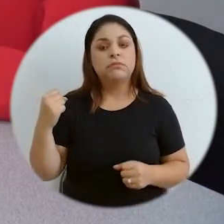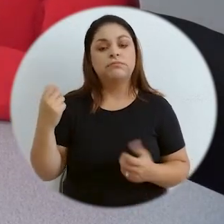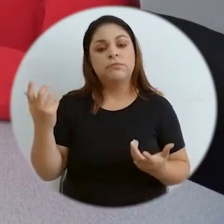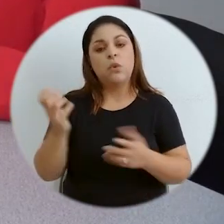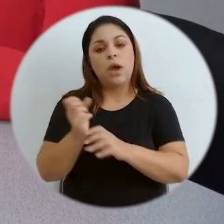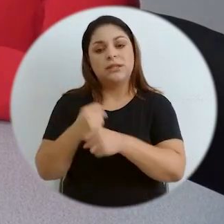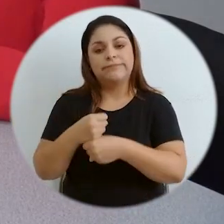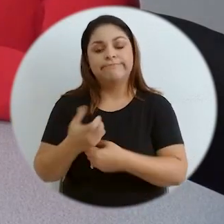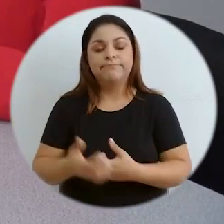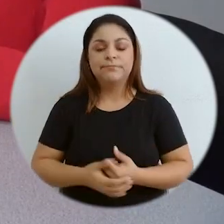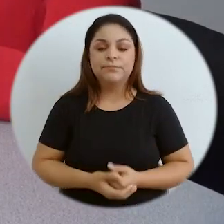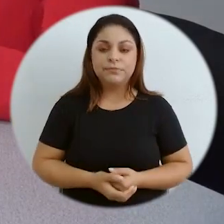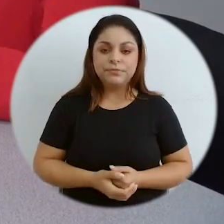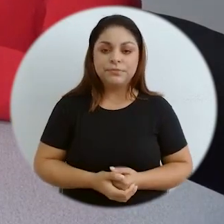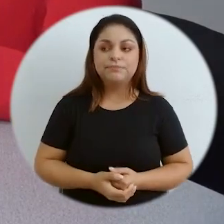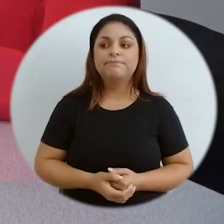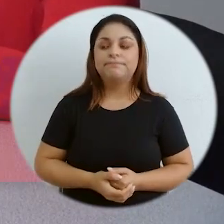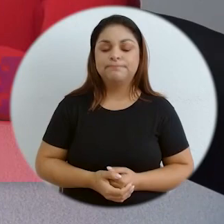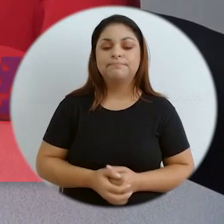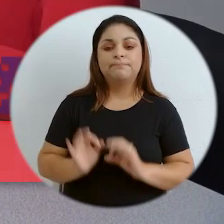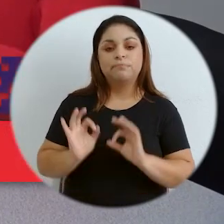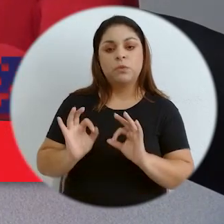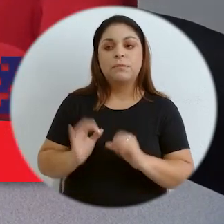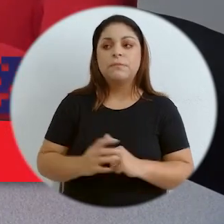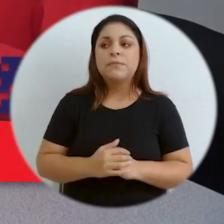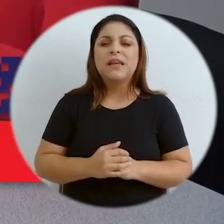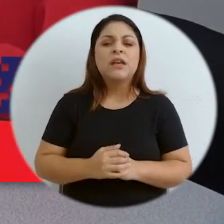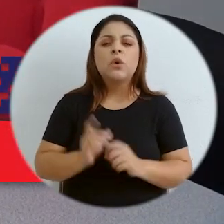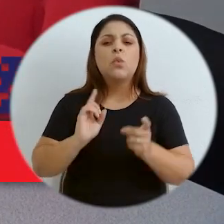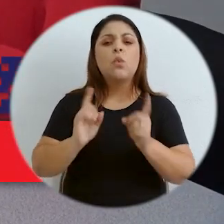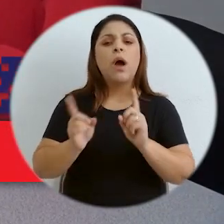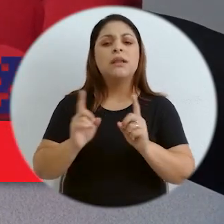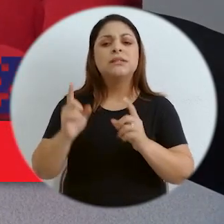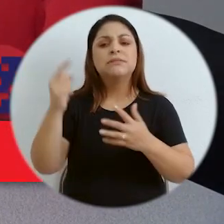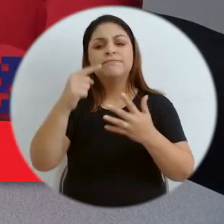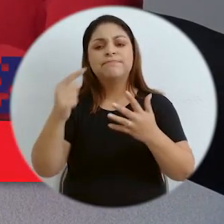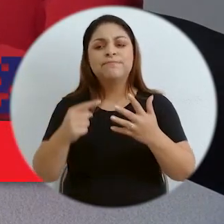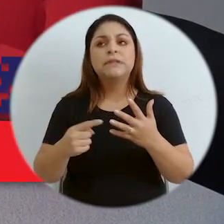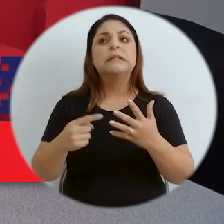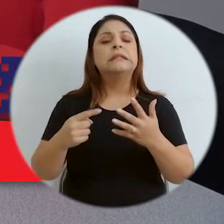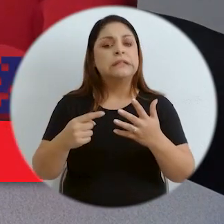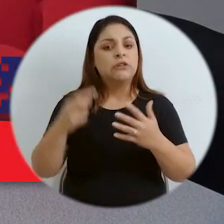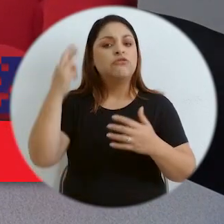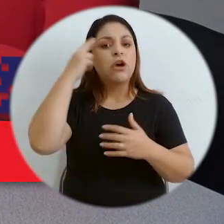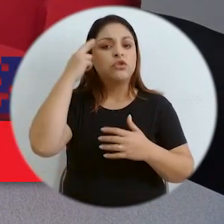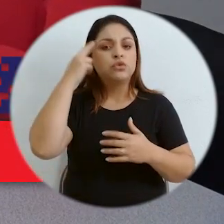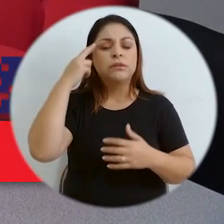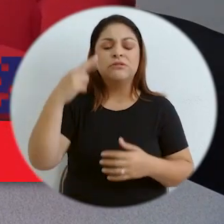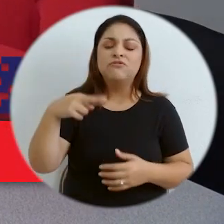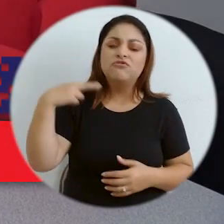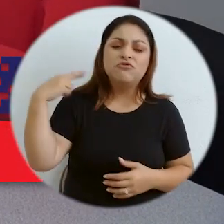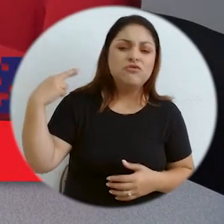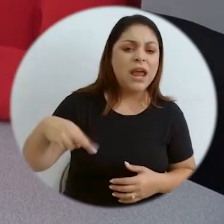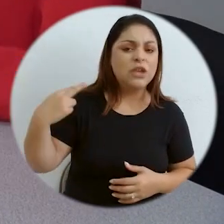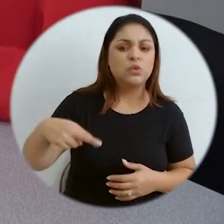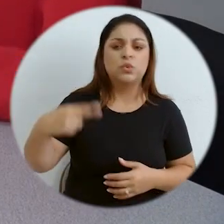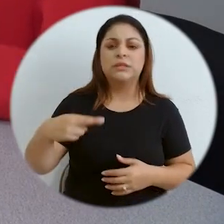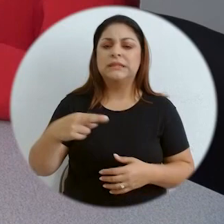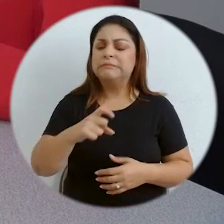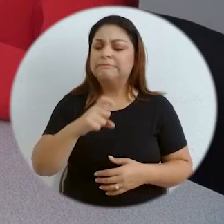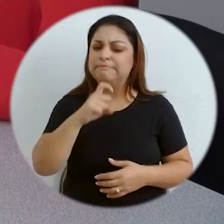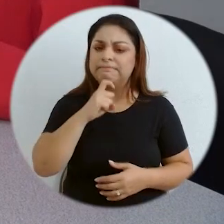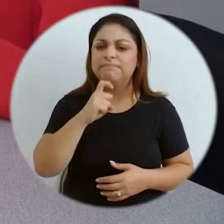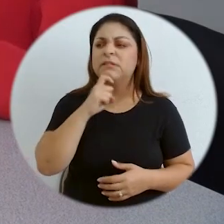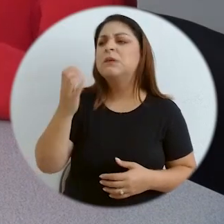final de cuentas lo llevan a cabo. Perfecto, Katia. ¿Y qué factores de riesgo consideras más críticos para el suicidio y por